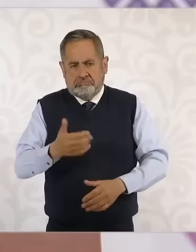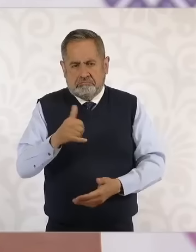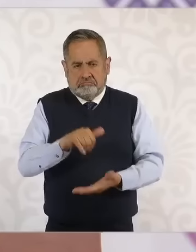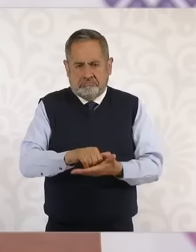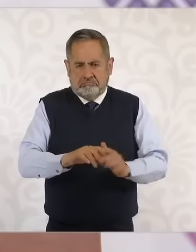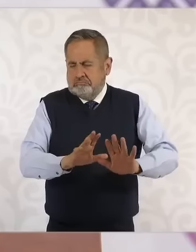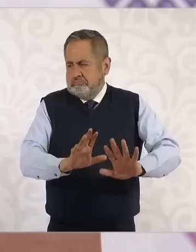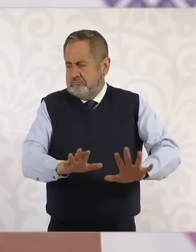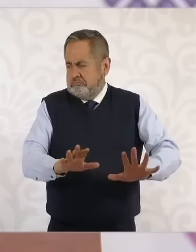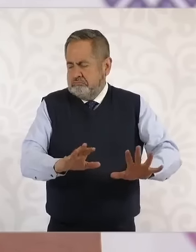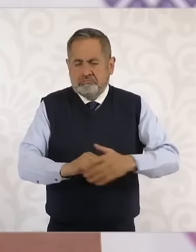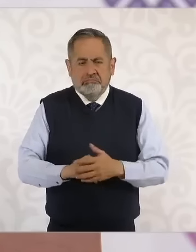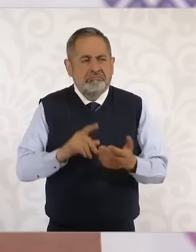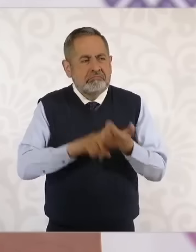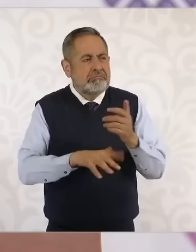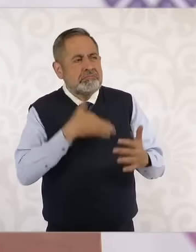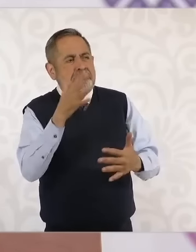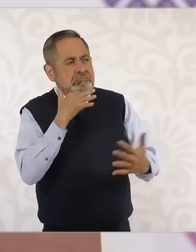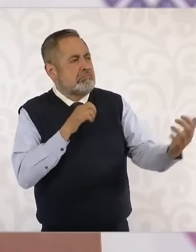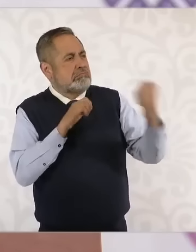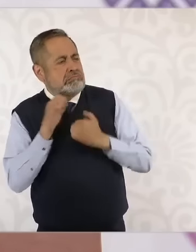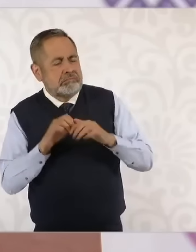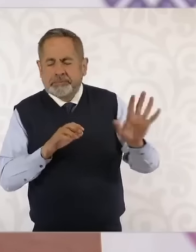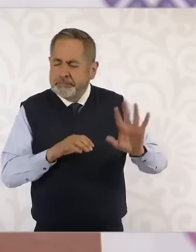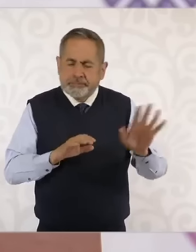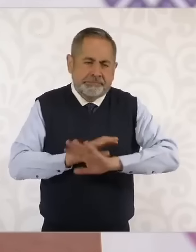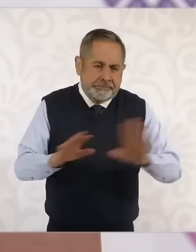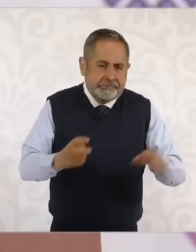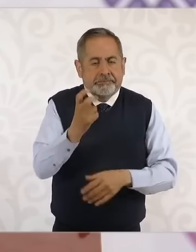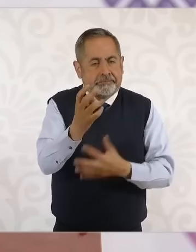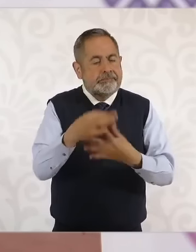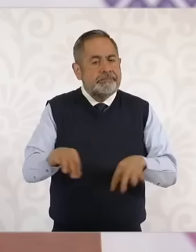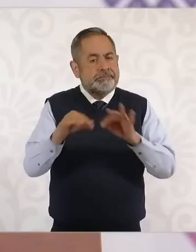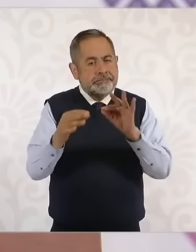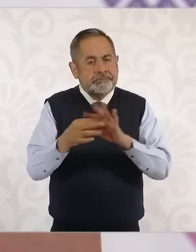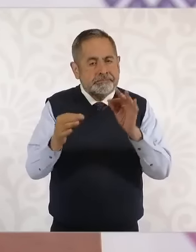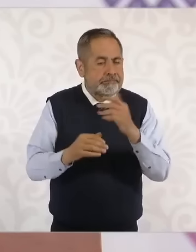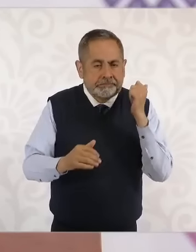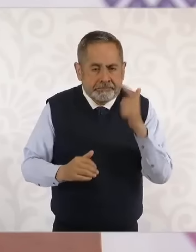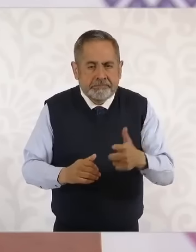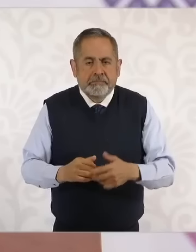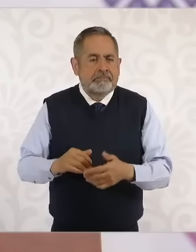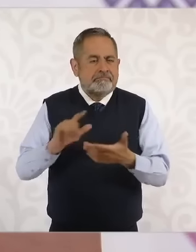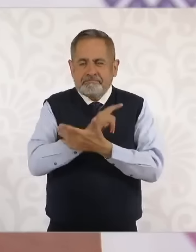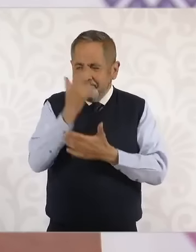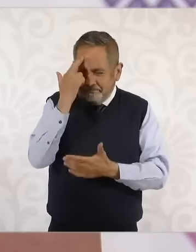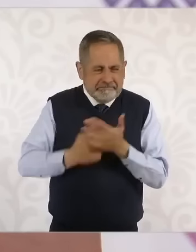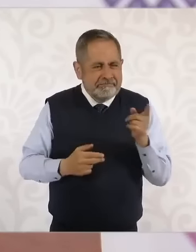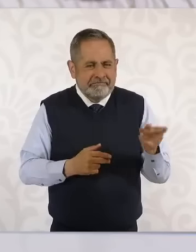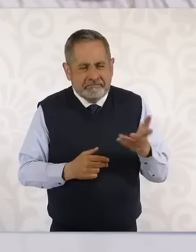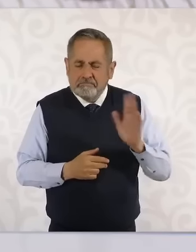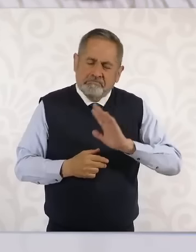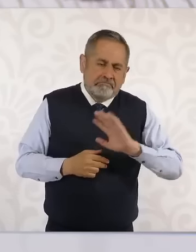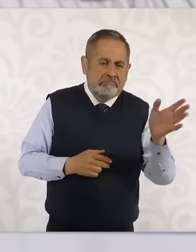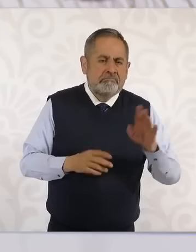llamada de fraude o de extorsión. Pero de todas maneras es importante si se comete un delito con un teléfono, pues que